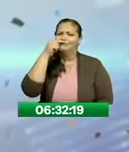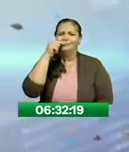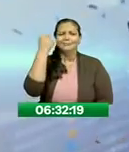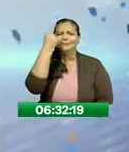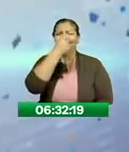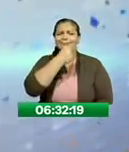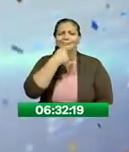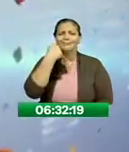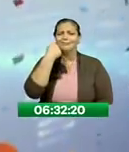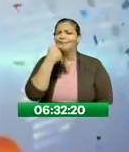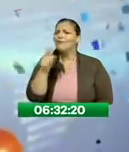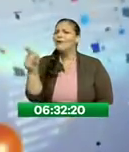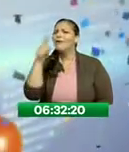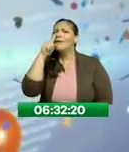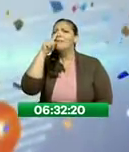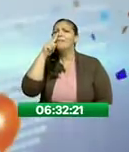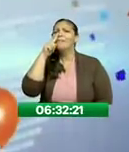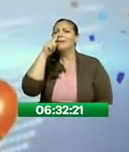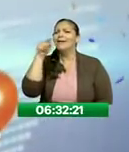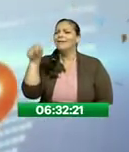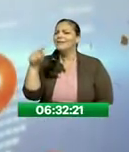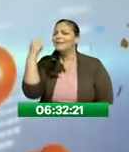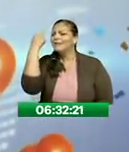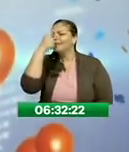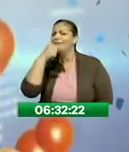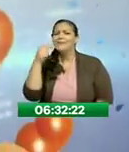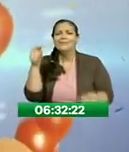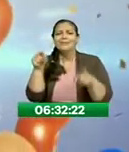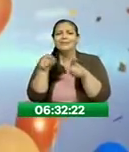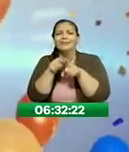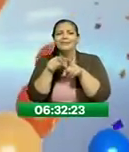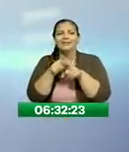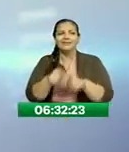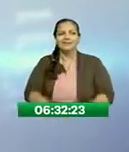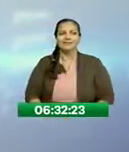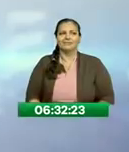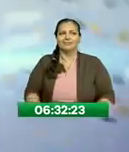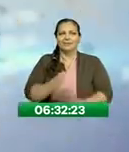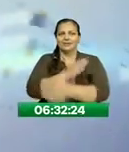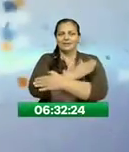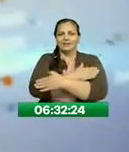cuando era chiquito. Muy bien, felicitaciones. Lo